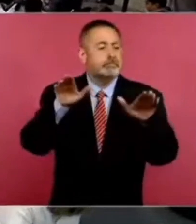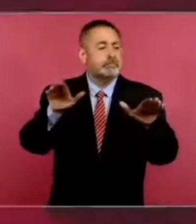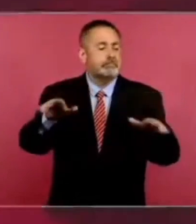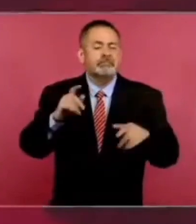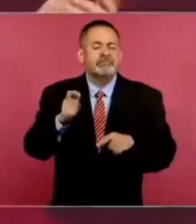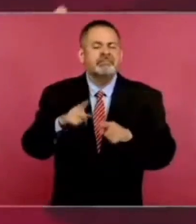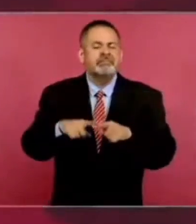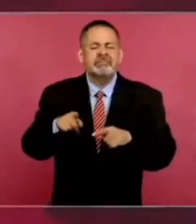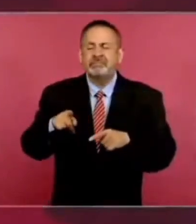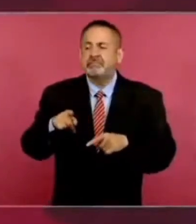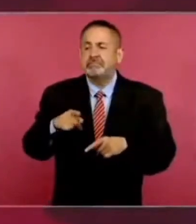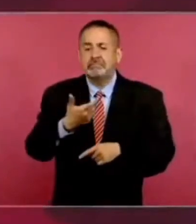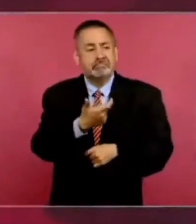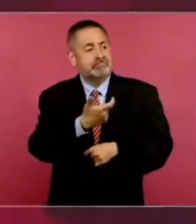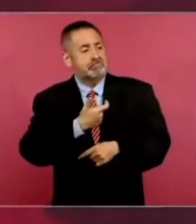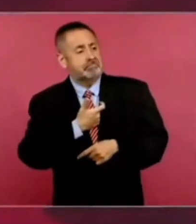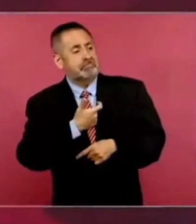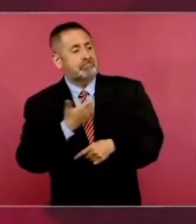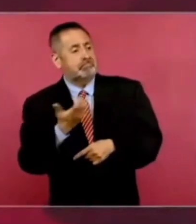y lujos